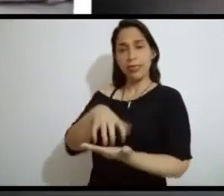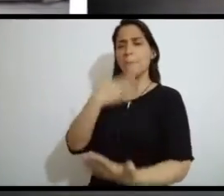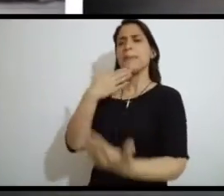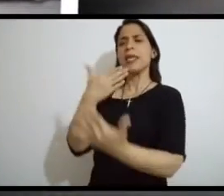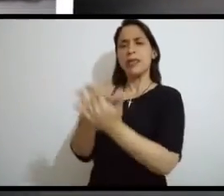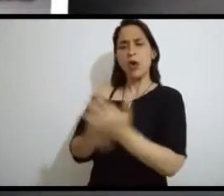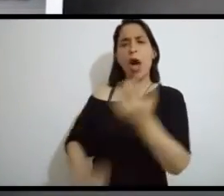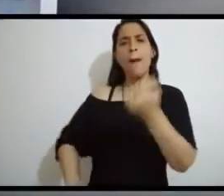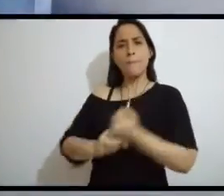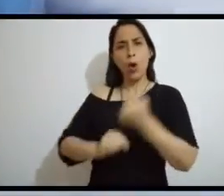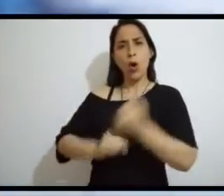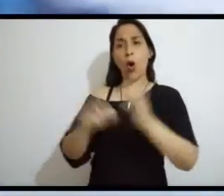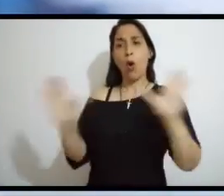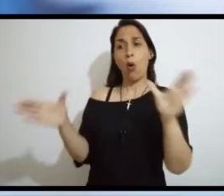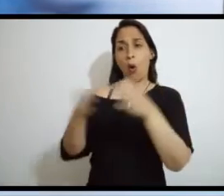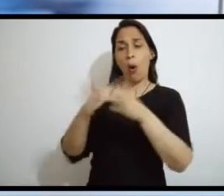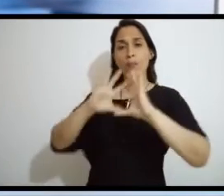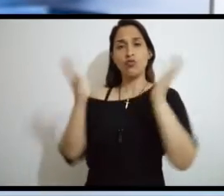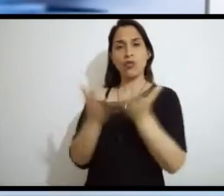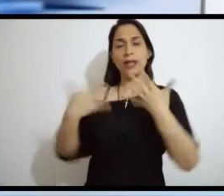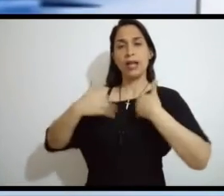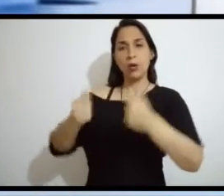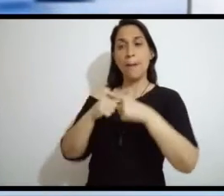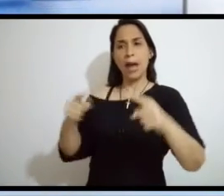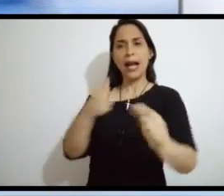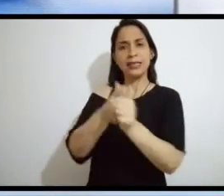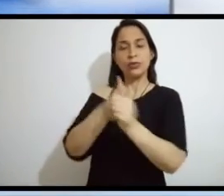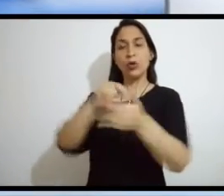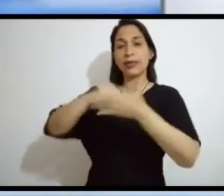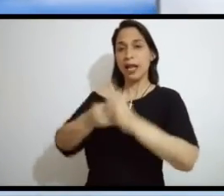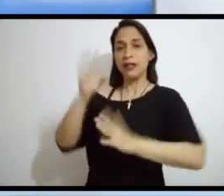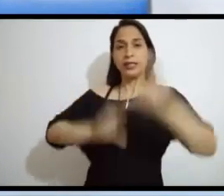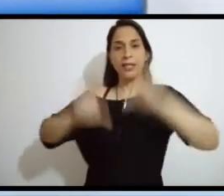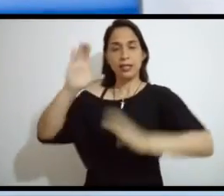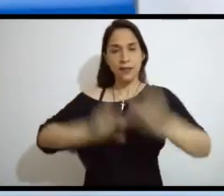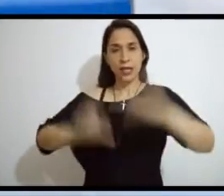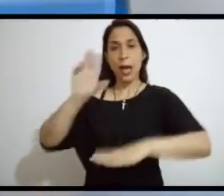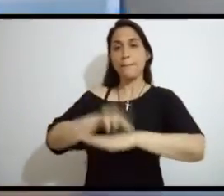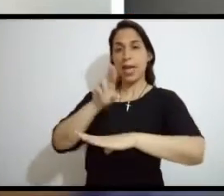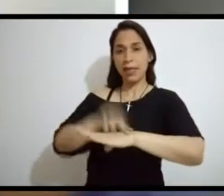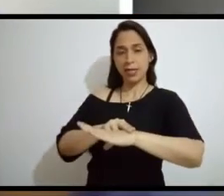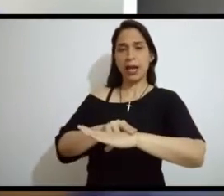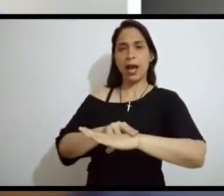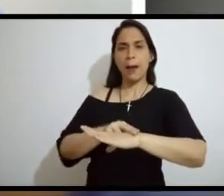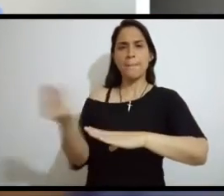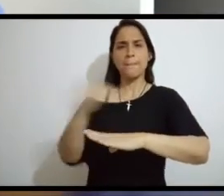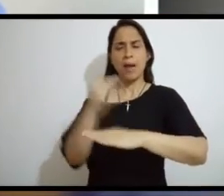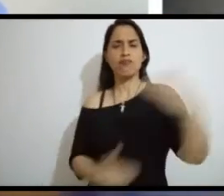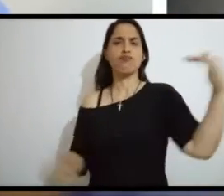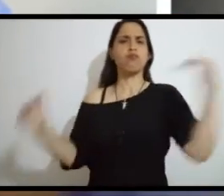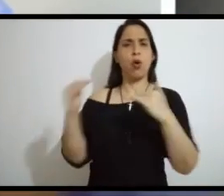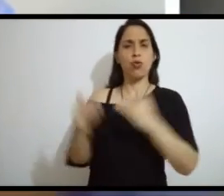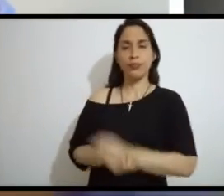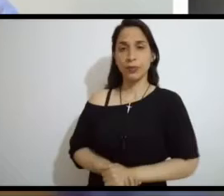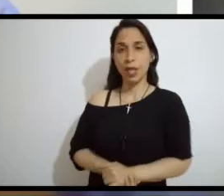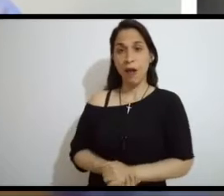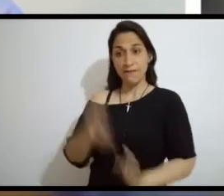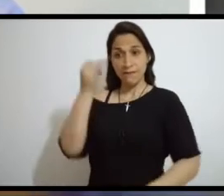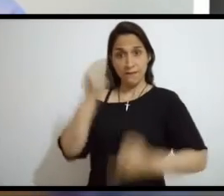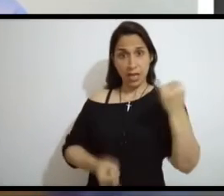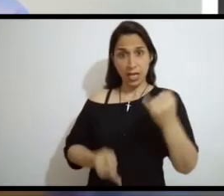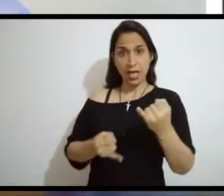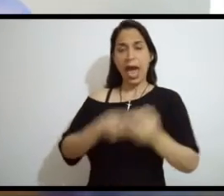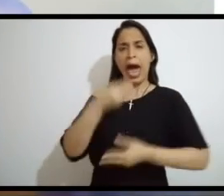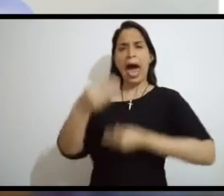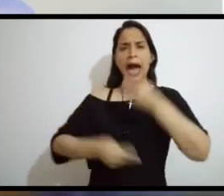pidió apoyo a la Organización Mundial de la Salud para asesoría técnica, científica y médica de más alto nivel, con el fin de que